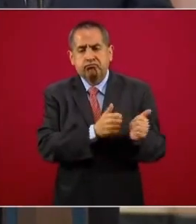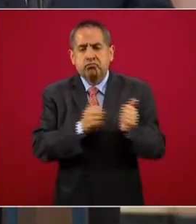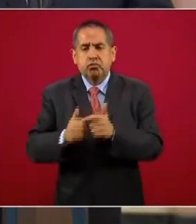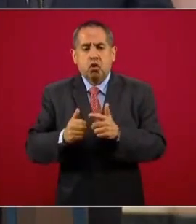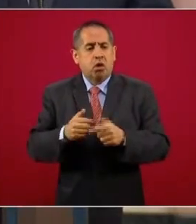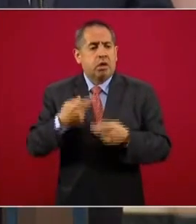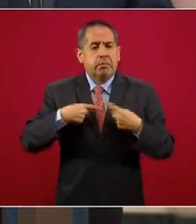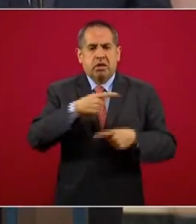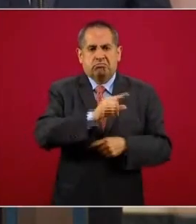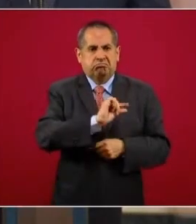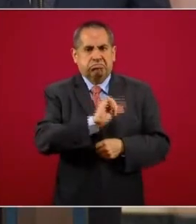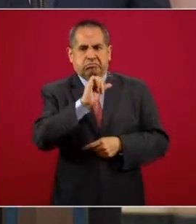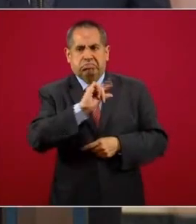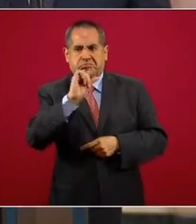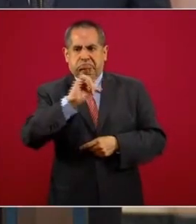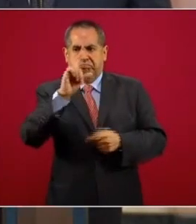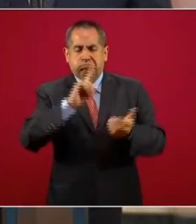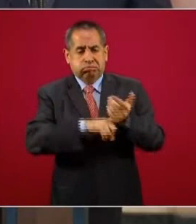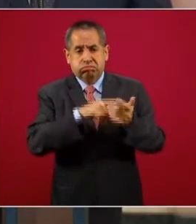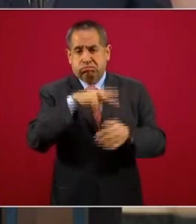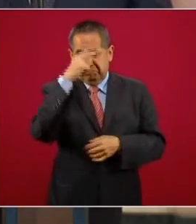empresarios destacados